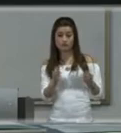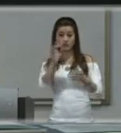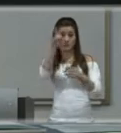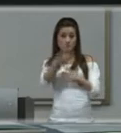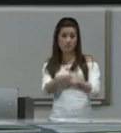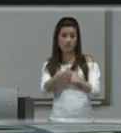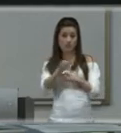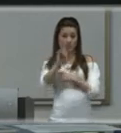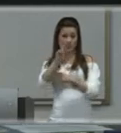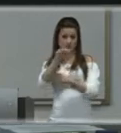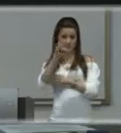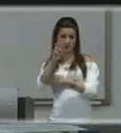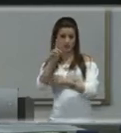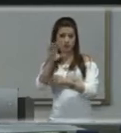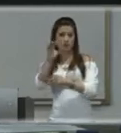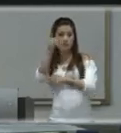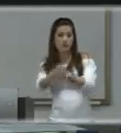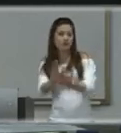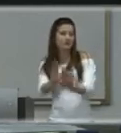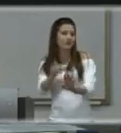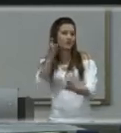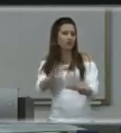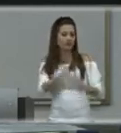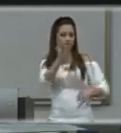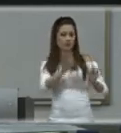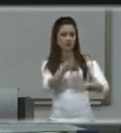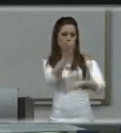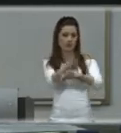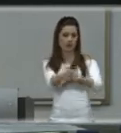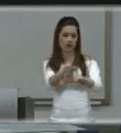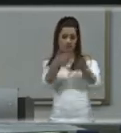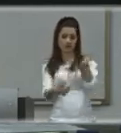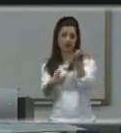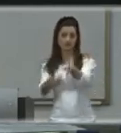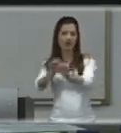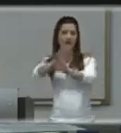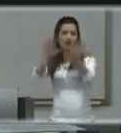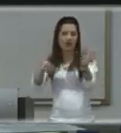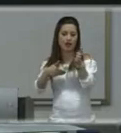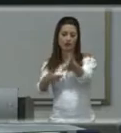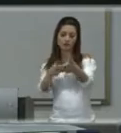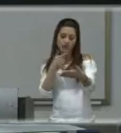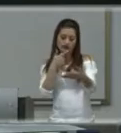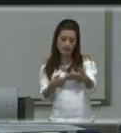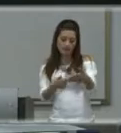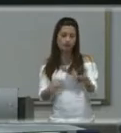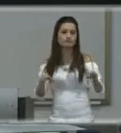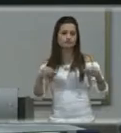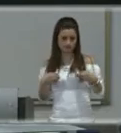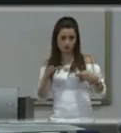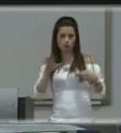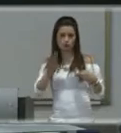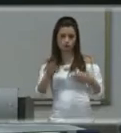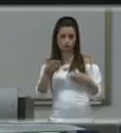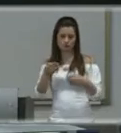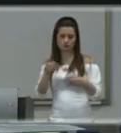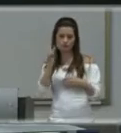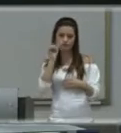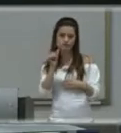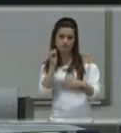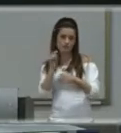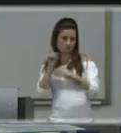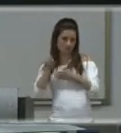Tiene que haber una orden judicial explícita, diciendo que se autoriza la esterilización, que es un